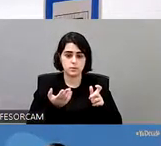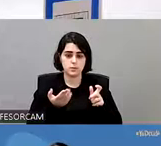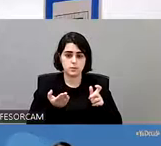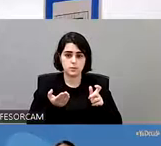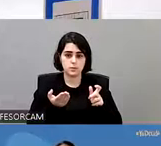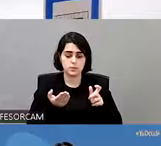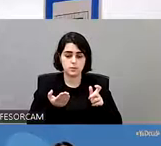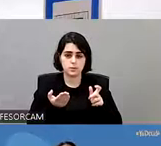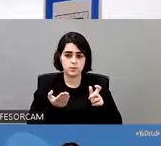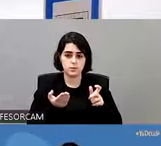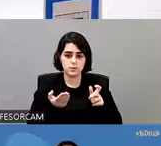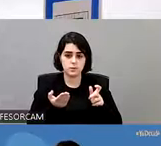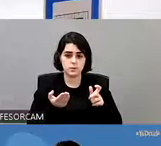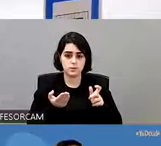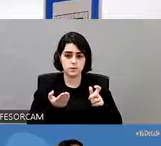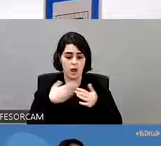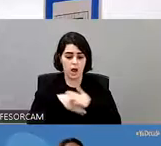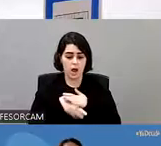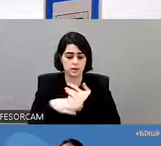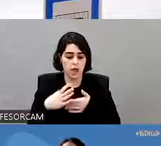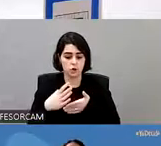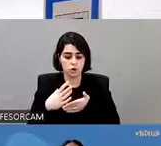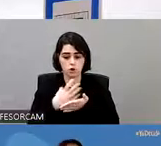accesible, con toda la accesibilidad,